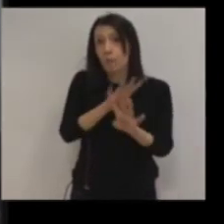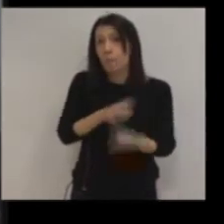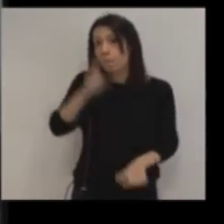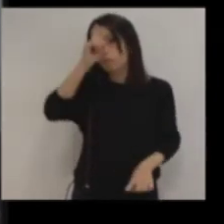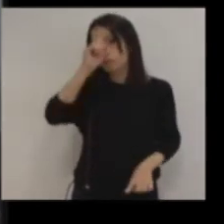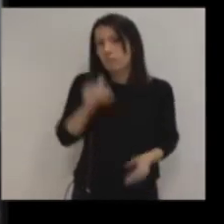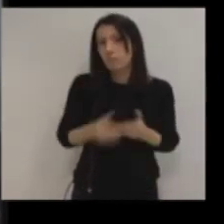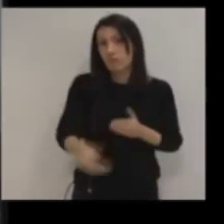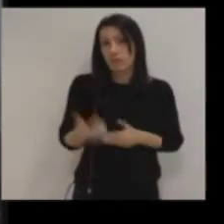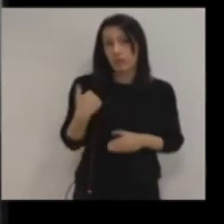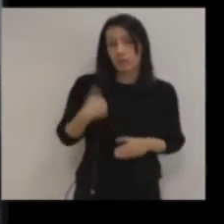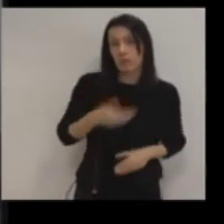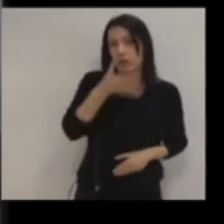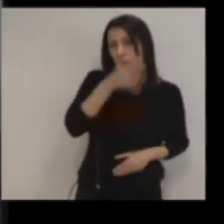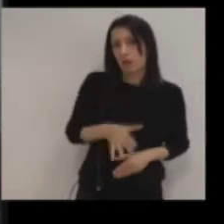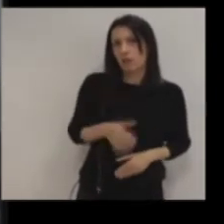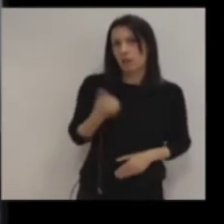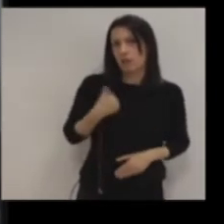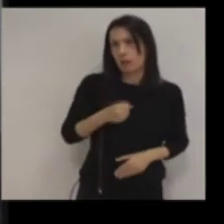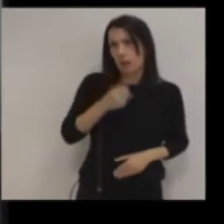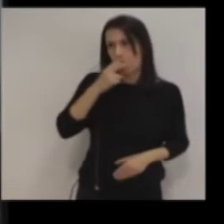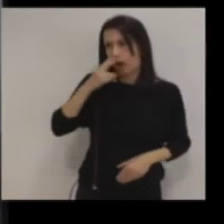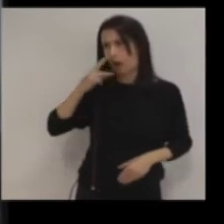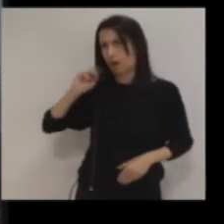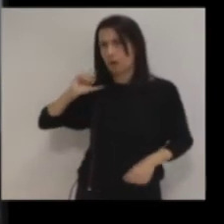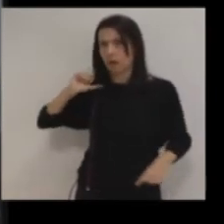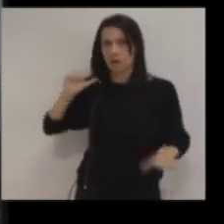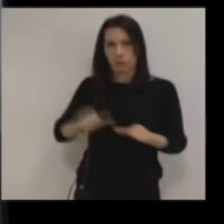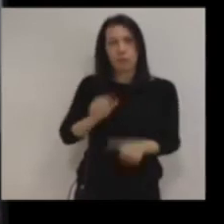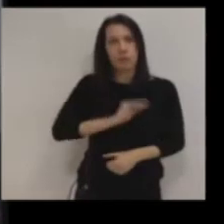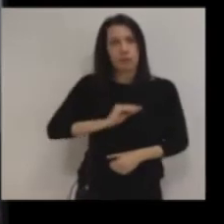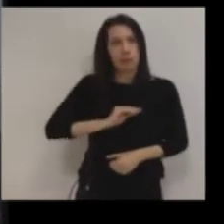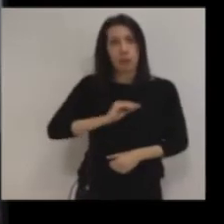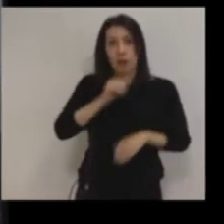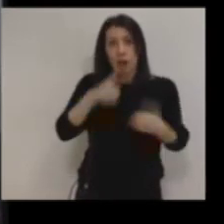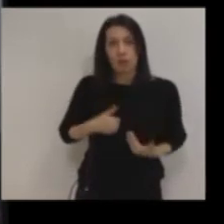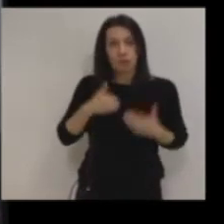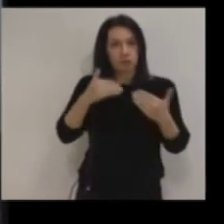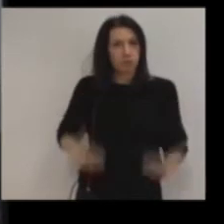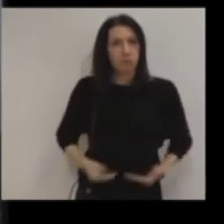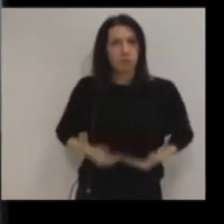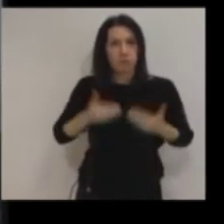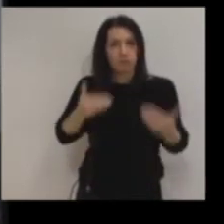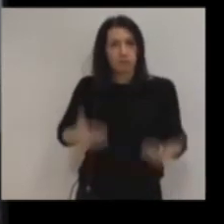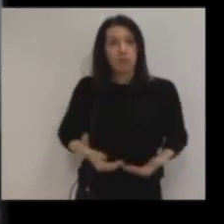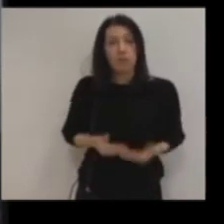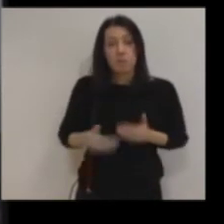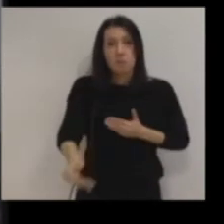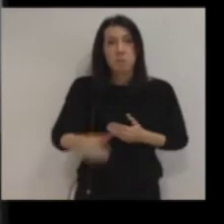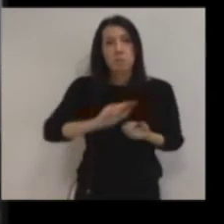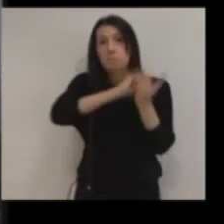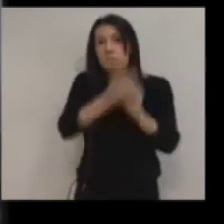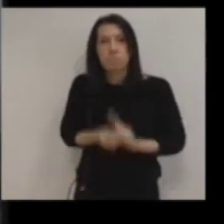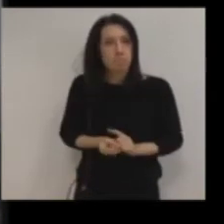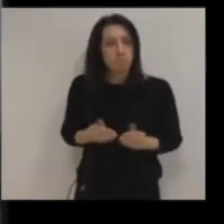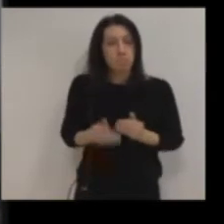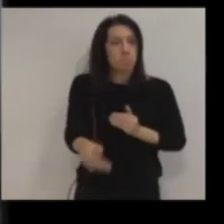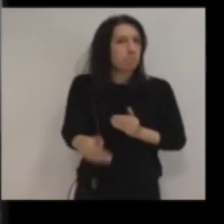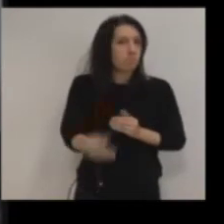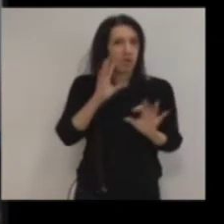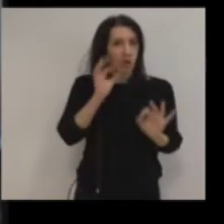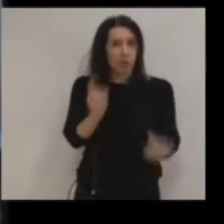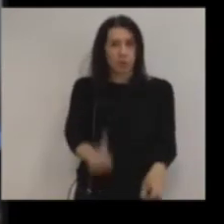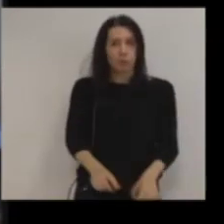que está denunciada desde hace bastante tiempo y todo sigue igual. O sea, y no hay visos de que vaya a cambiar en un corto plazo, desde